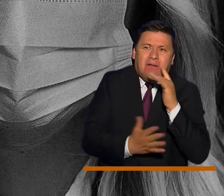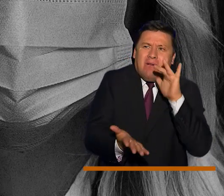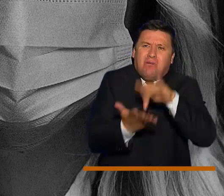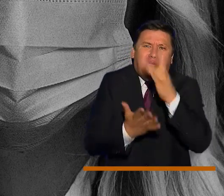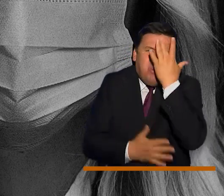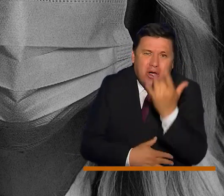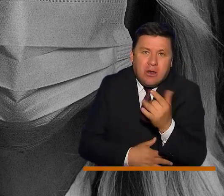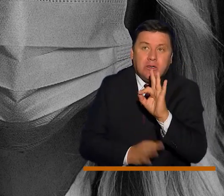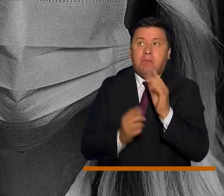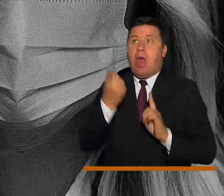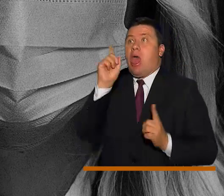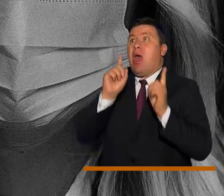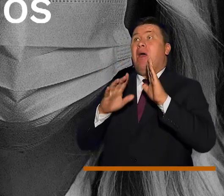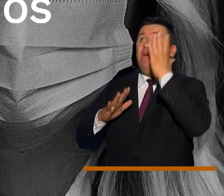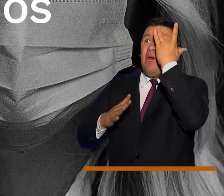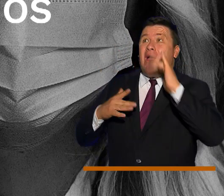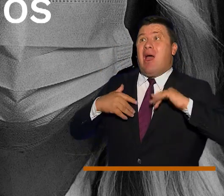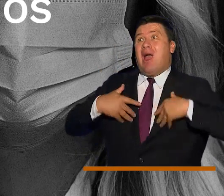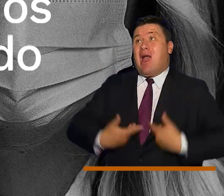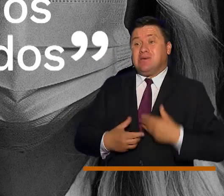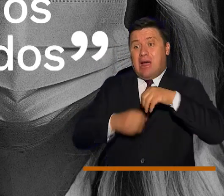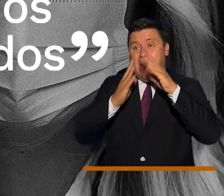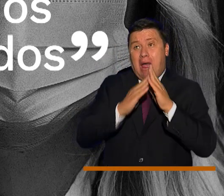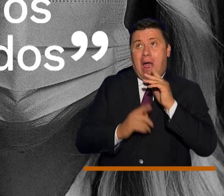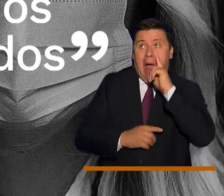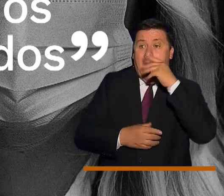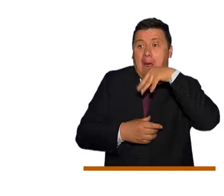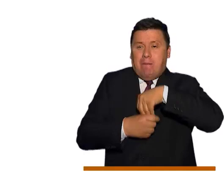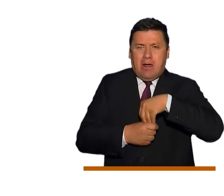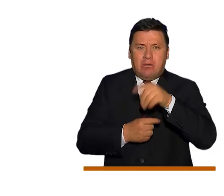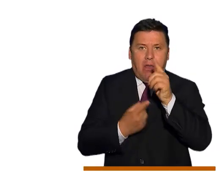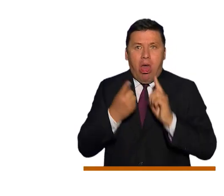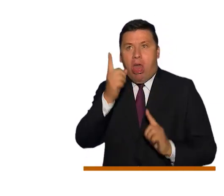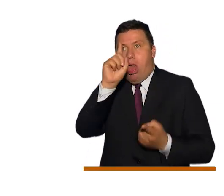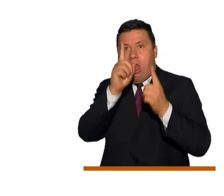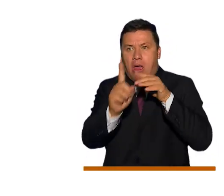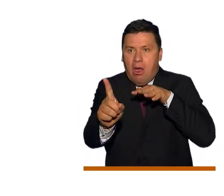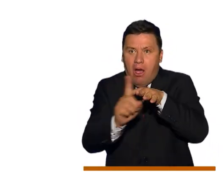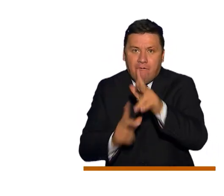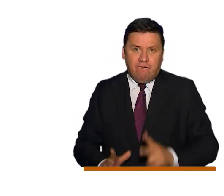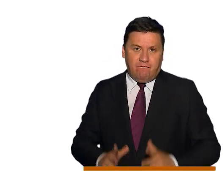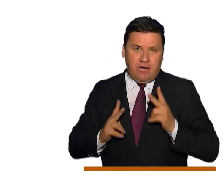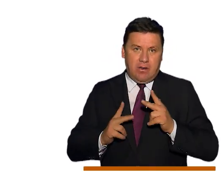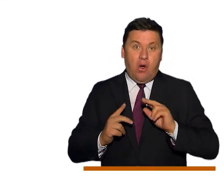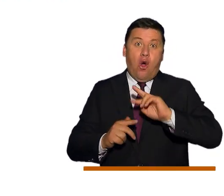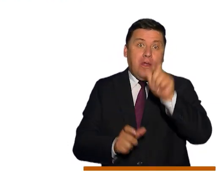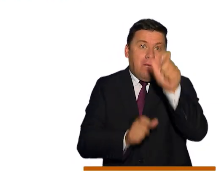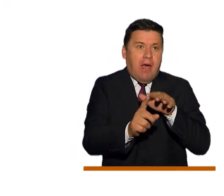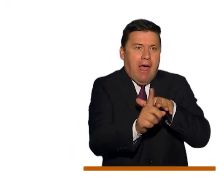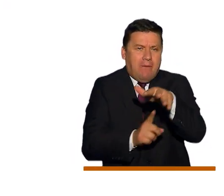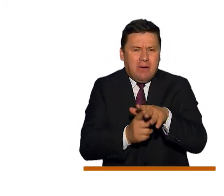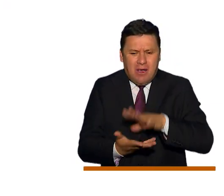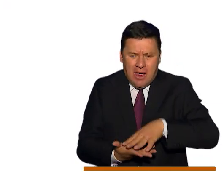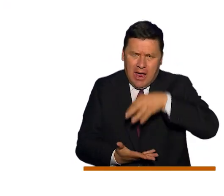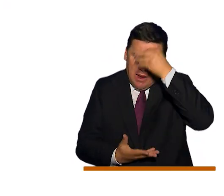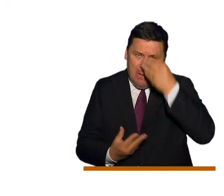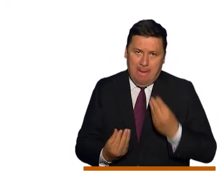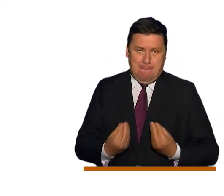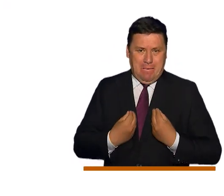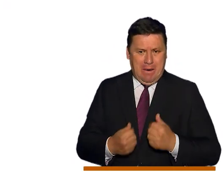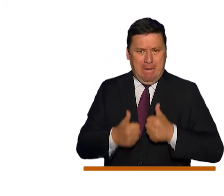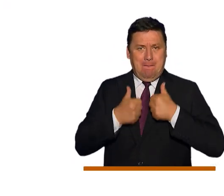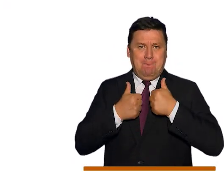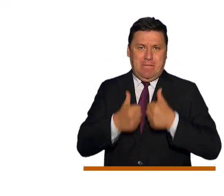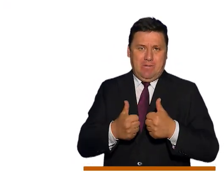Su excusa, estamos cansados de estar encerrados. Tus excusas ponen en riesgo tu vida y la de muchas personas. Aprendamos a